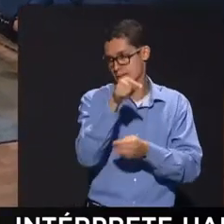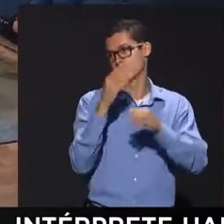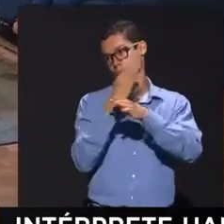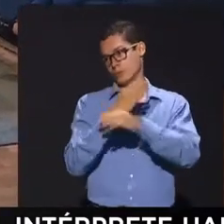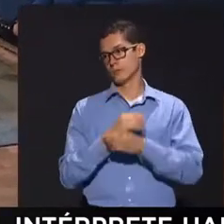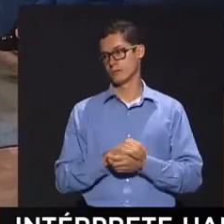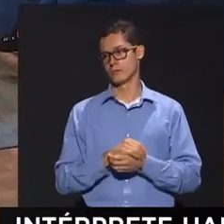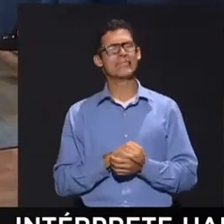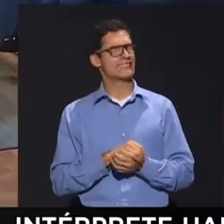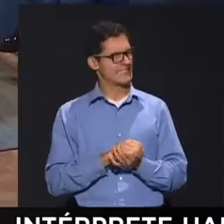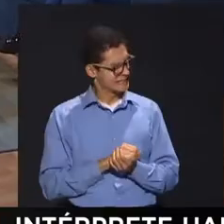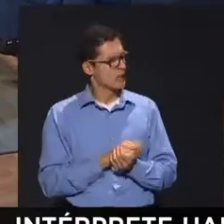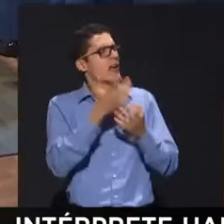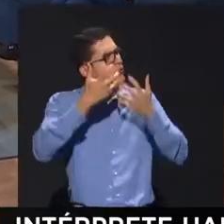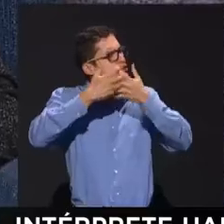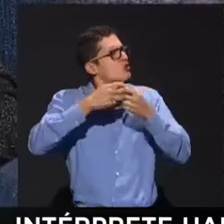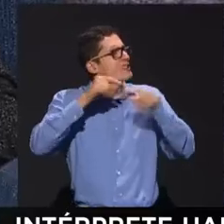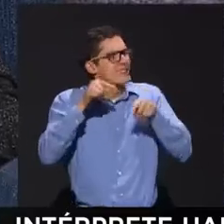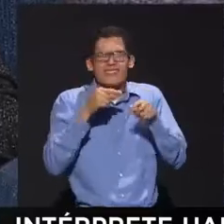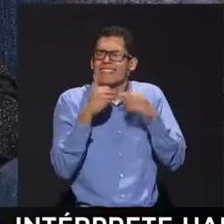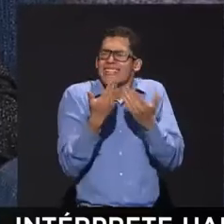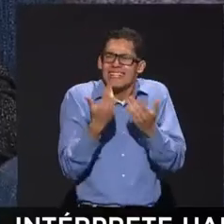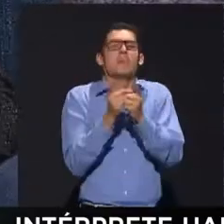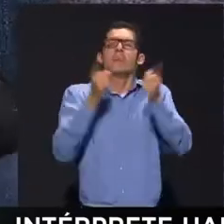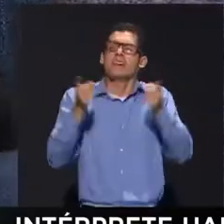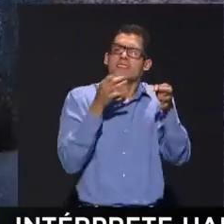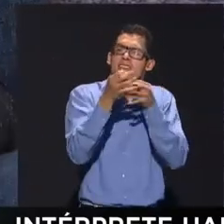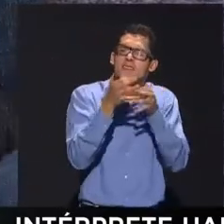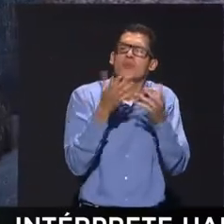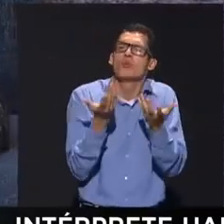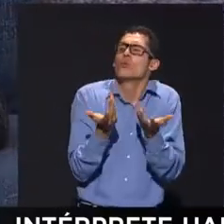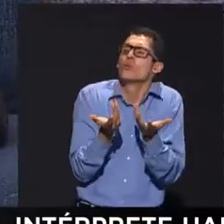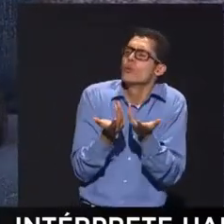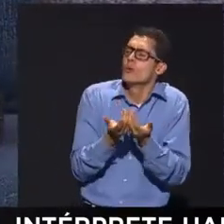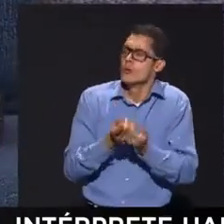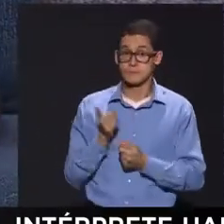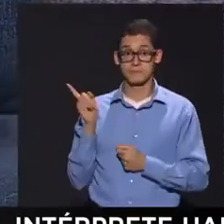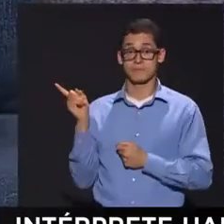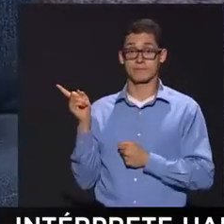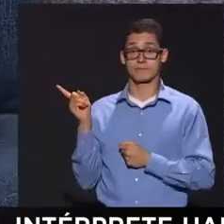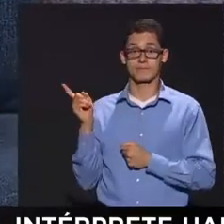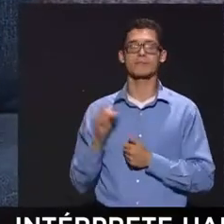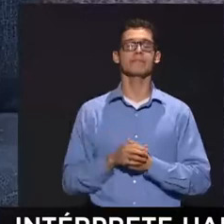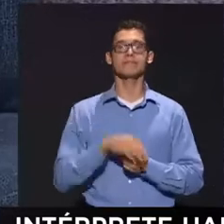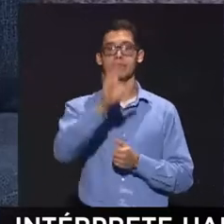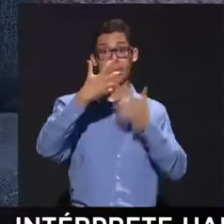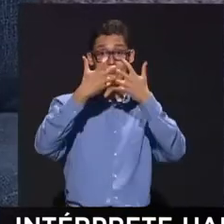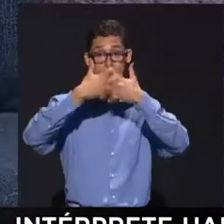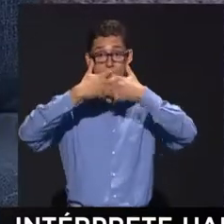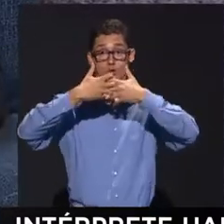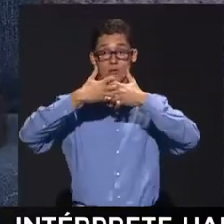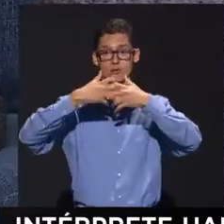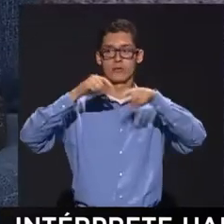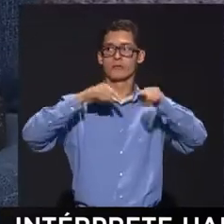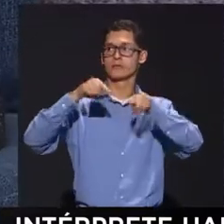en el hogar. Bueno, mira, las funciones ejecutivas son actividades mentales complejas. ¿Eso qué quiere decir? Que son más especializadas que de